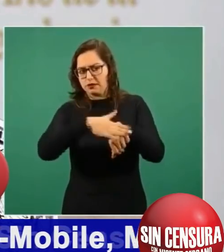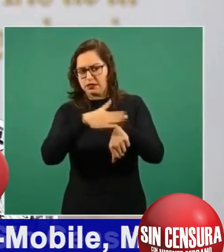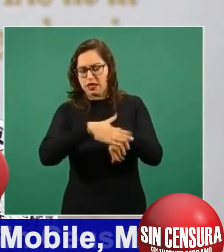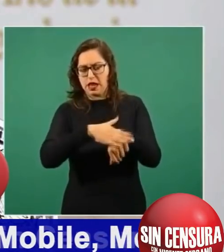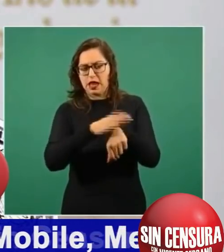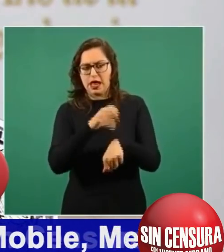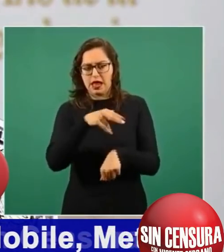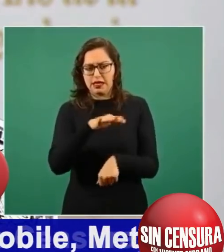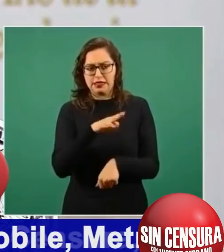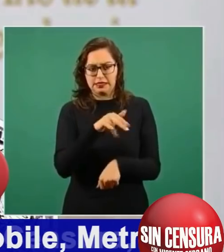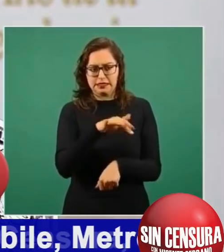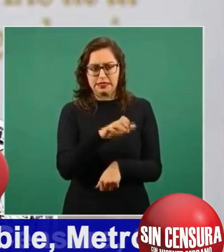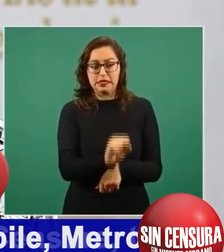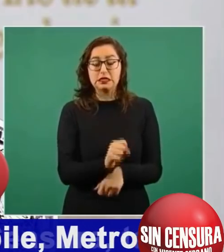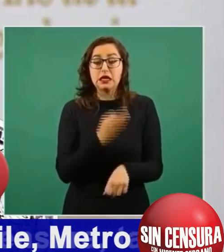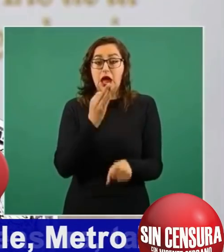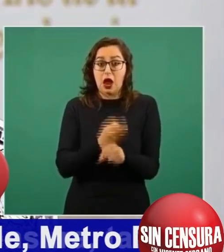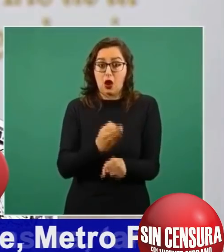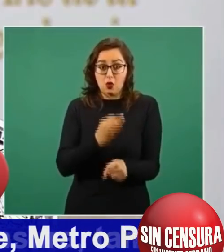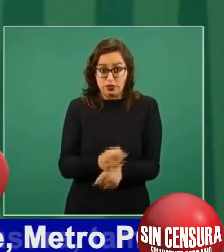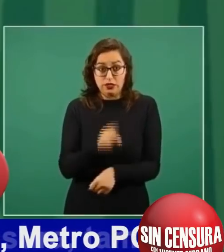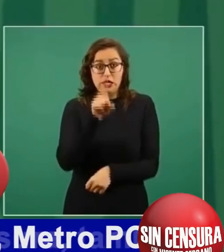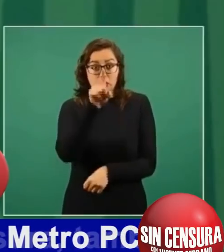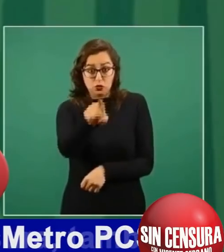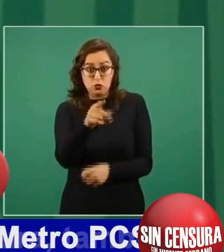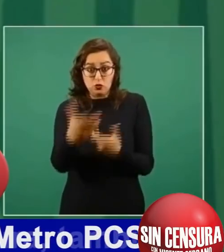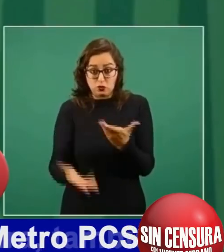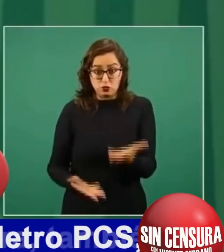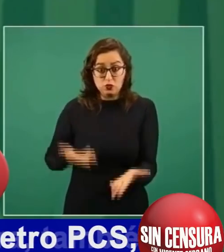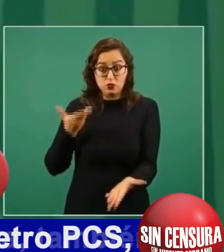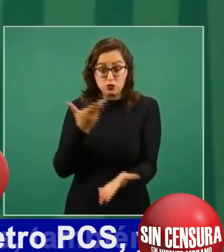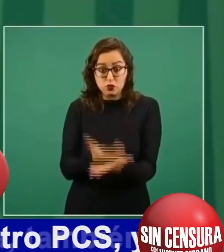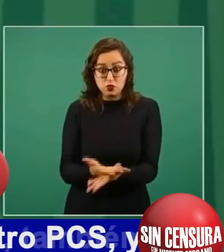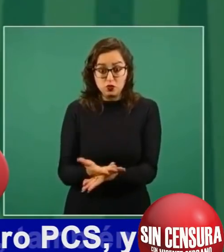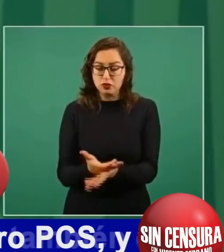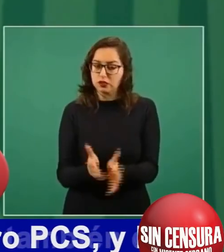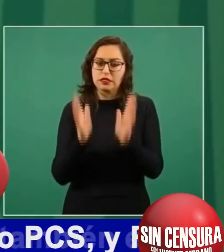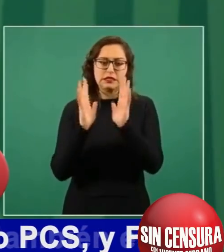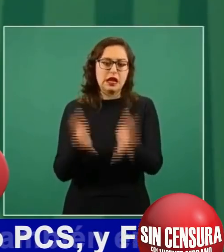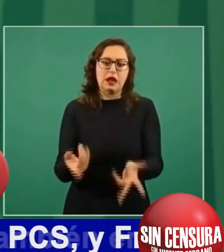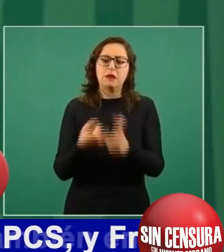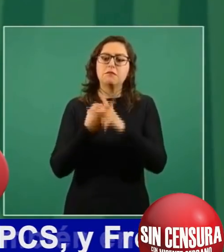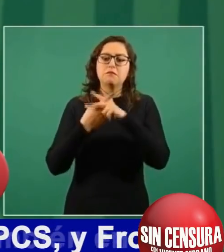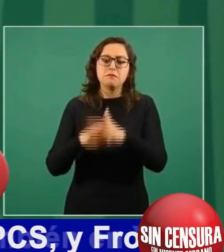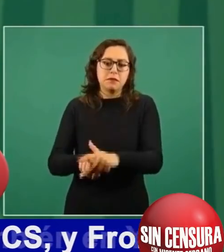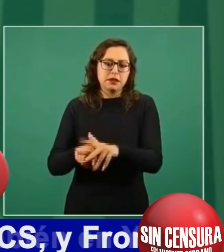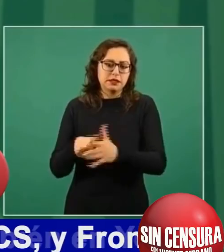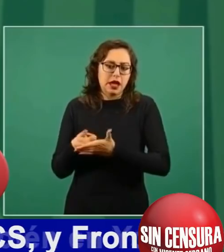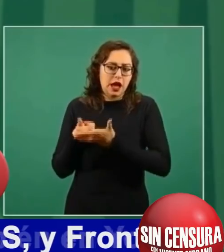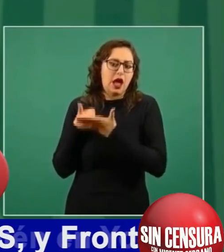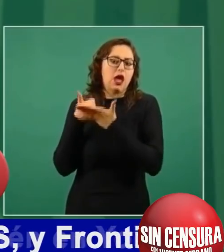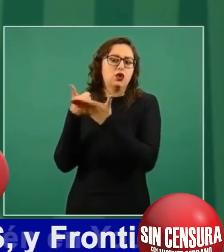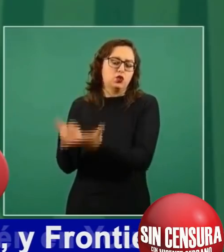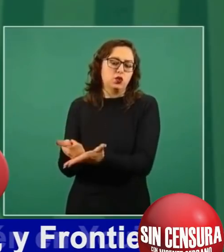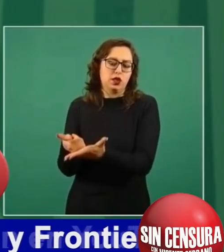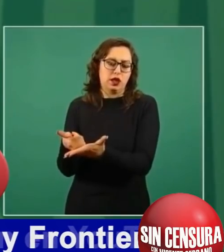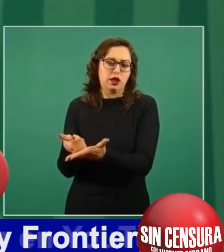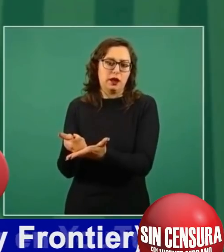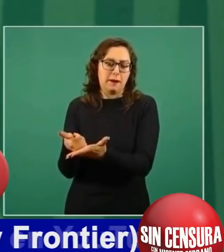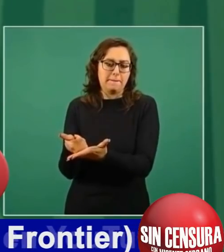hecho de que tú lo estés planteando aquí ya significa ayudarlos para que los